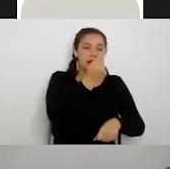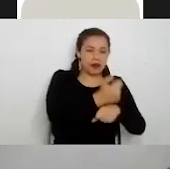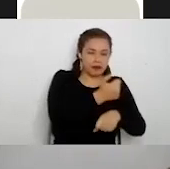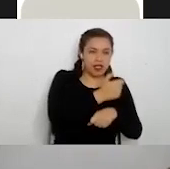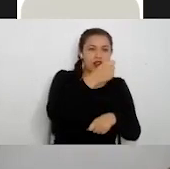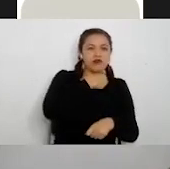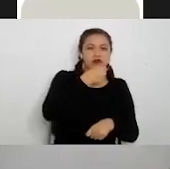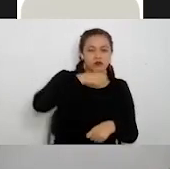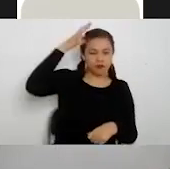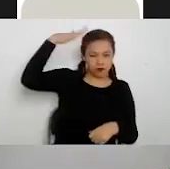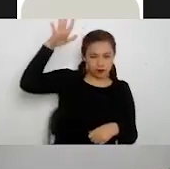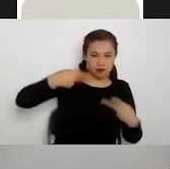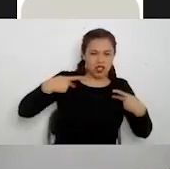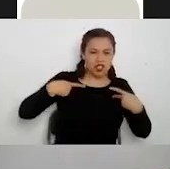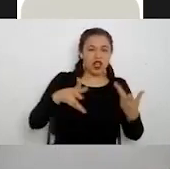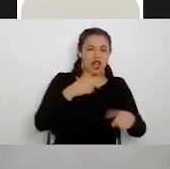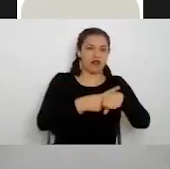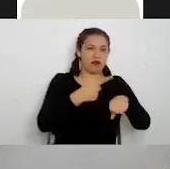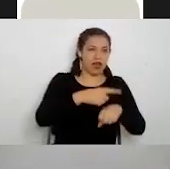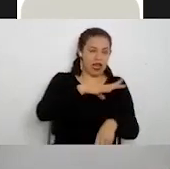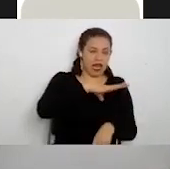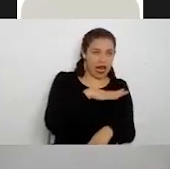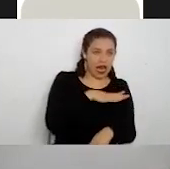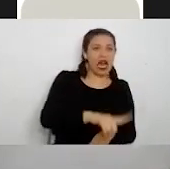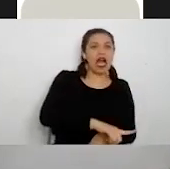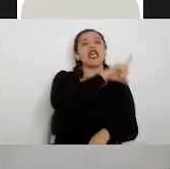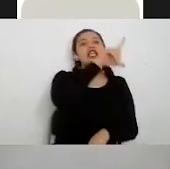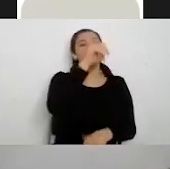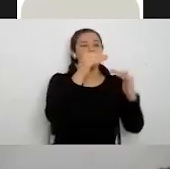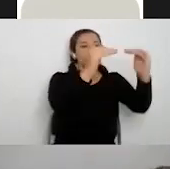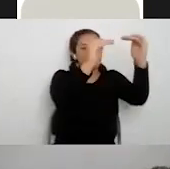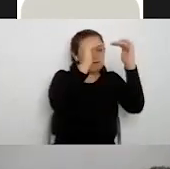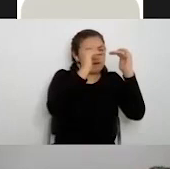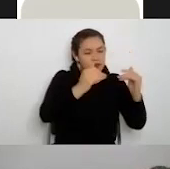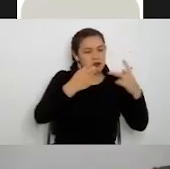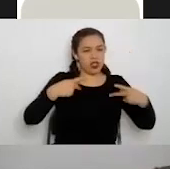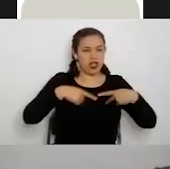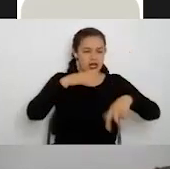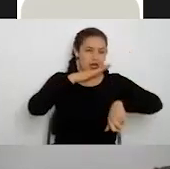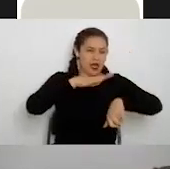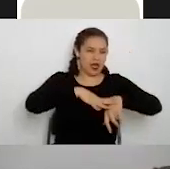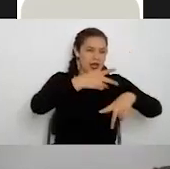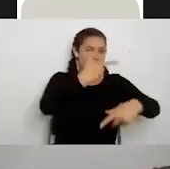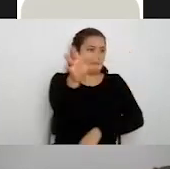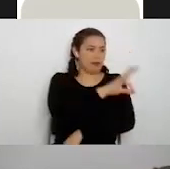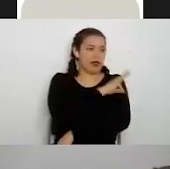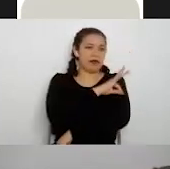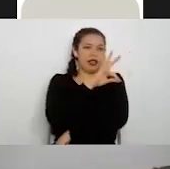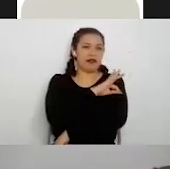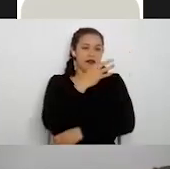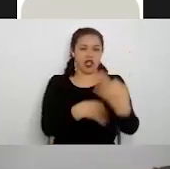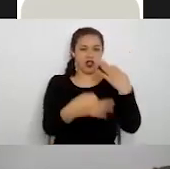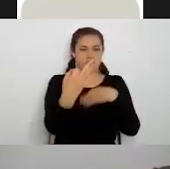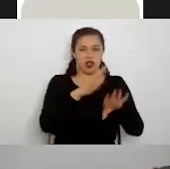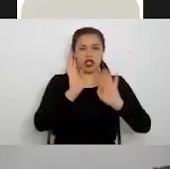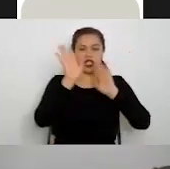gente más vulnerable, y después se fue vacunando a toda la población o a la mayoría de la población y se hizo